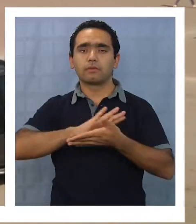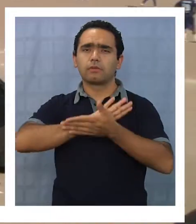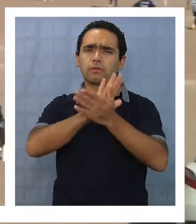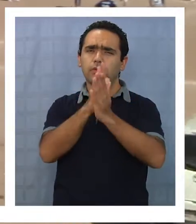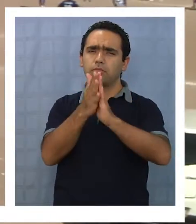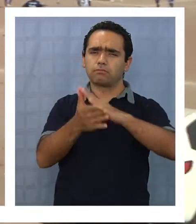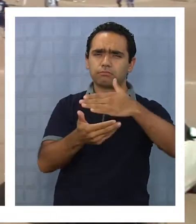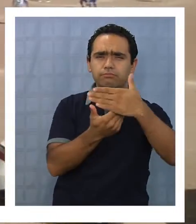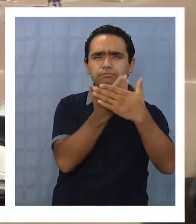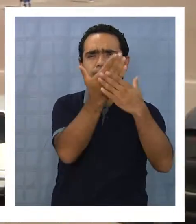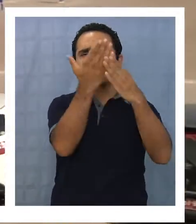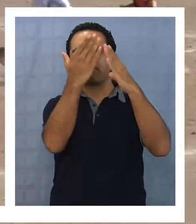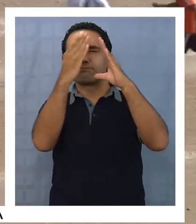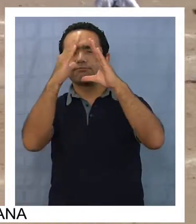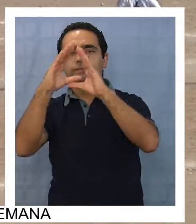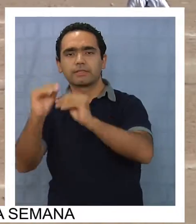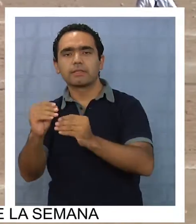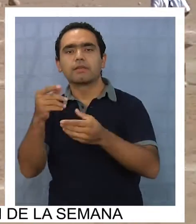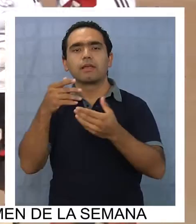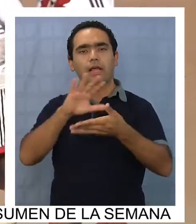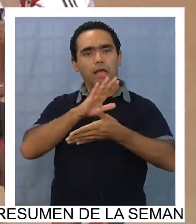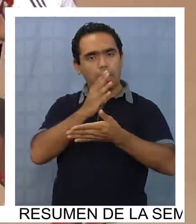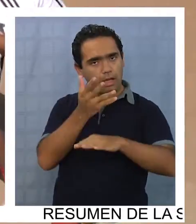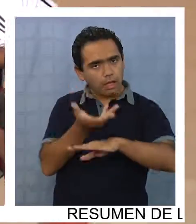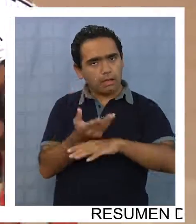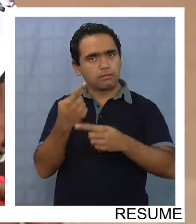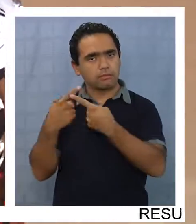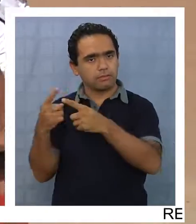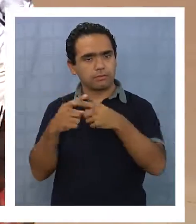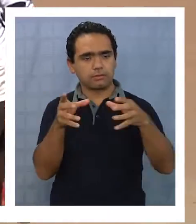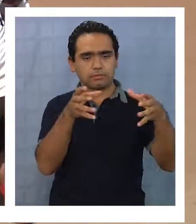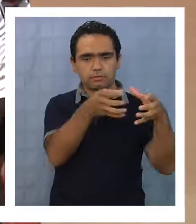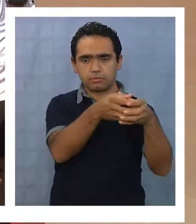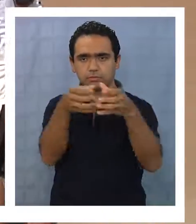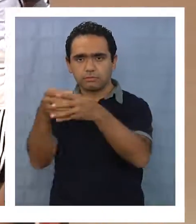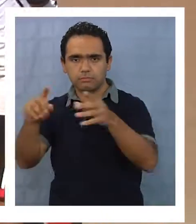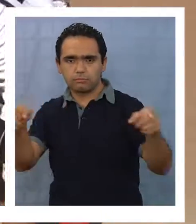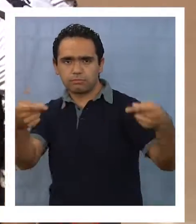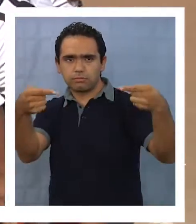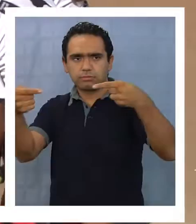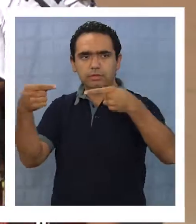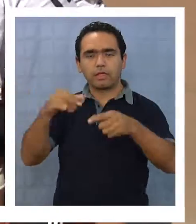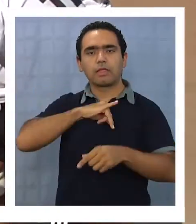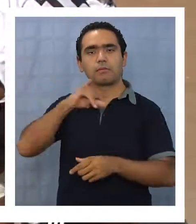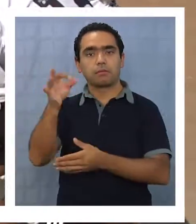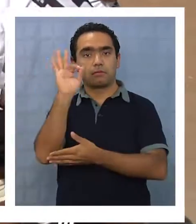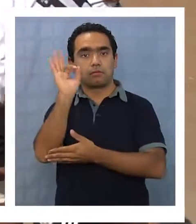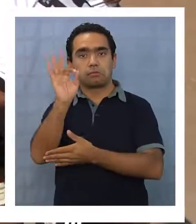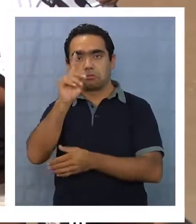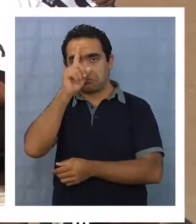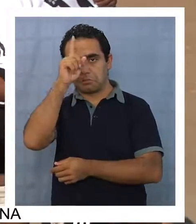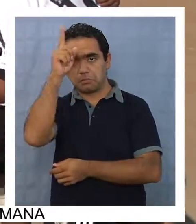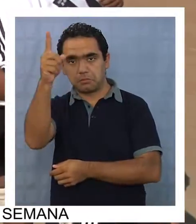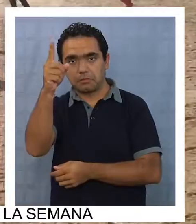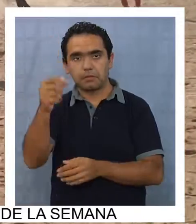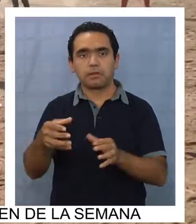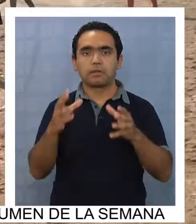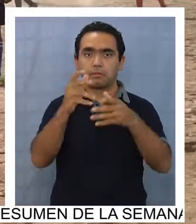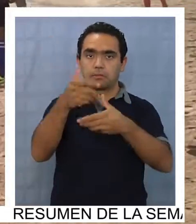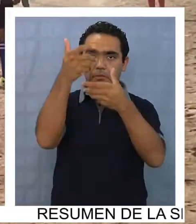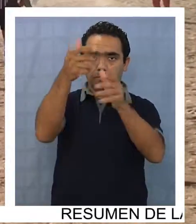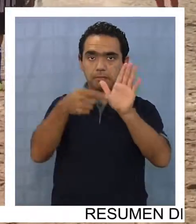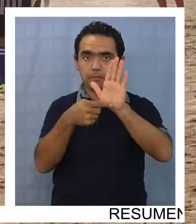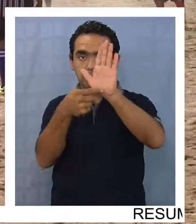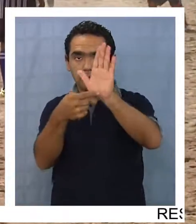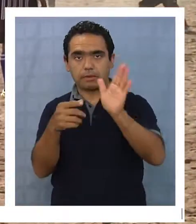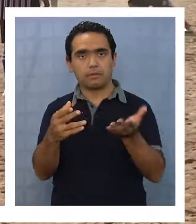del sábado hubo diversos encuentros de fútbol para luego dar inicio a una ceremonia tradicional, en donde se exhibieron los premios y